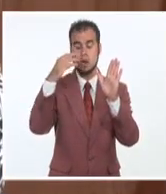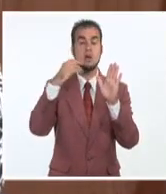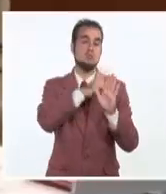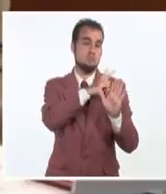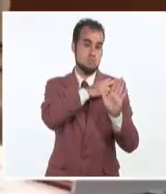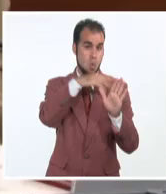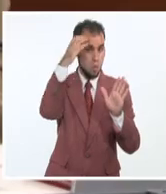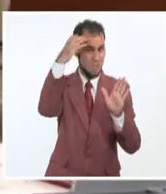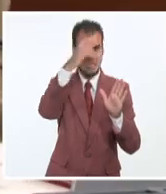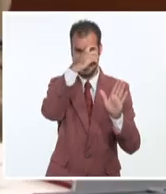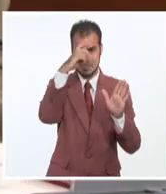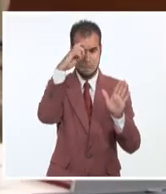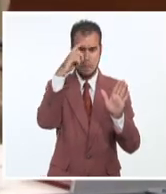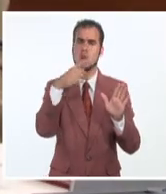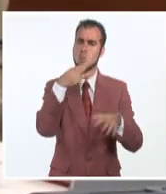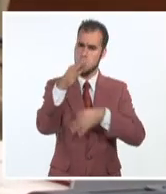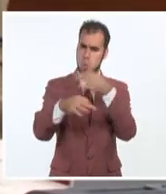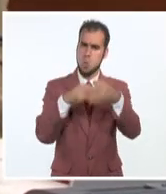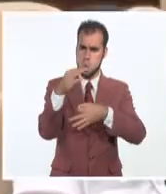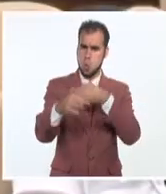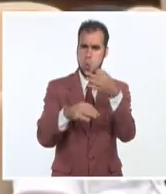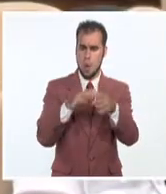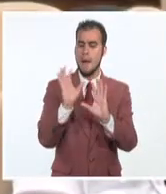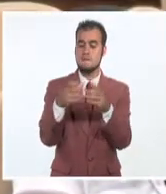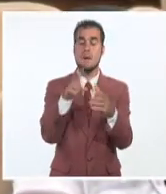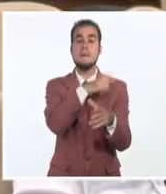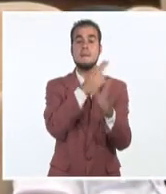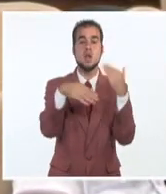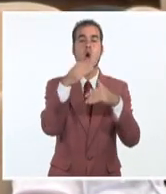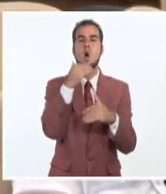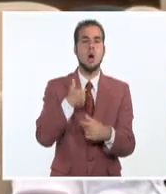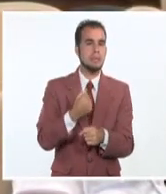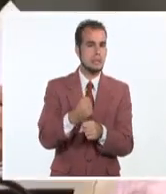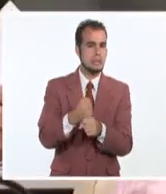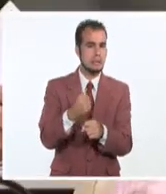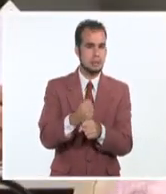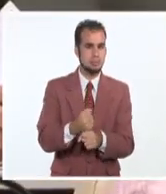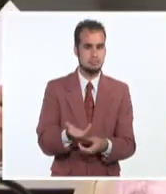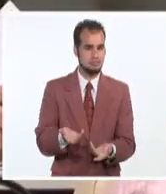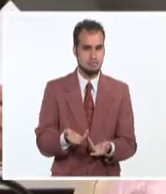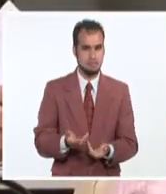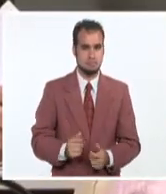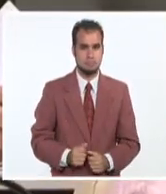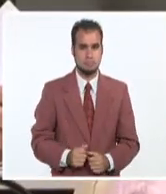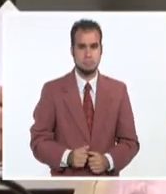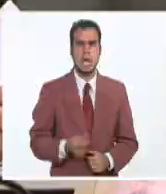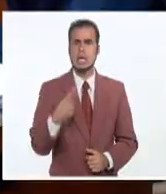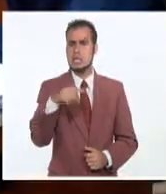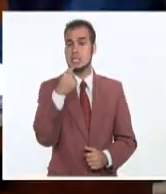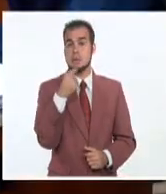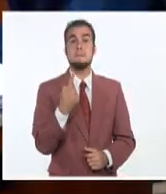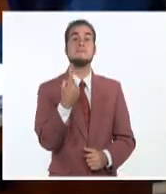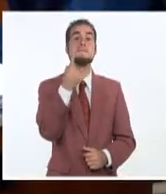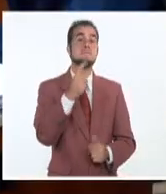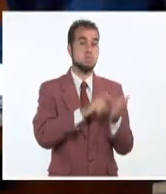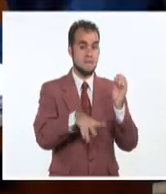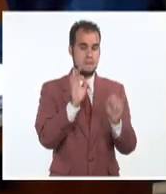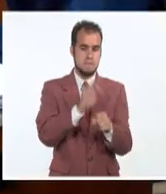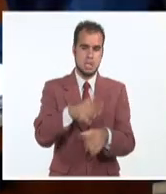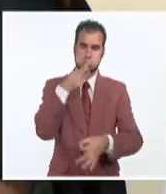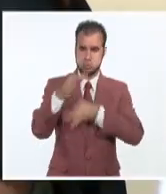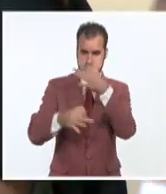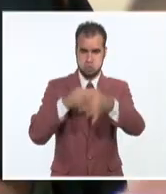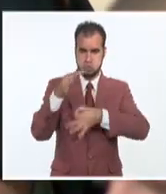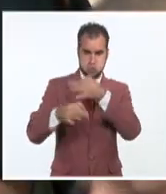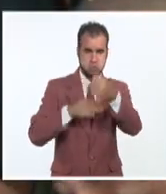Santispíritus rindió cuentas al Consejo de Ministros sobre su gestión. Se trata de la primera provincia que lo hace. Integrantes del máximo